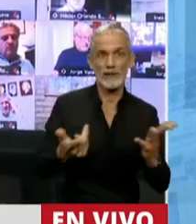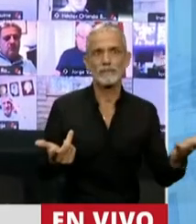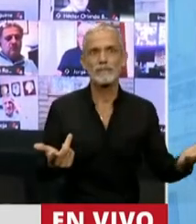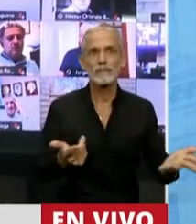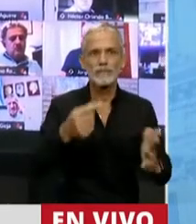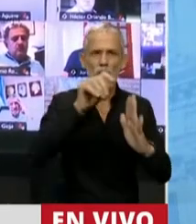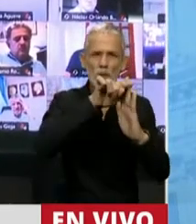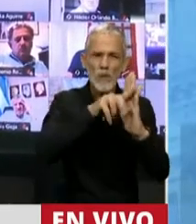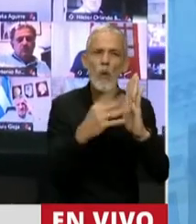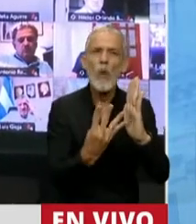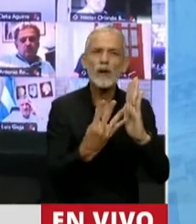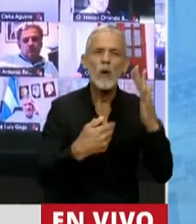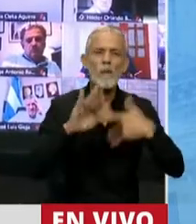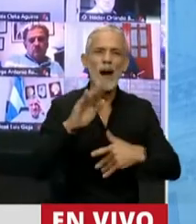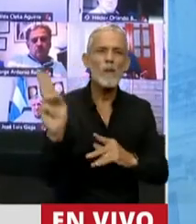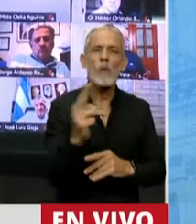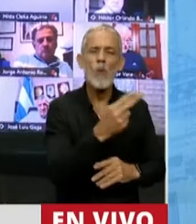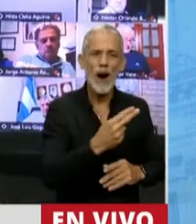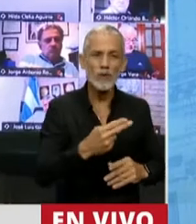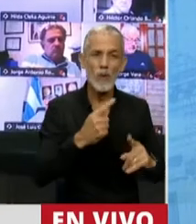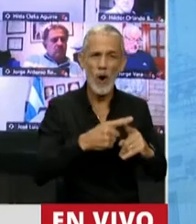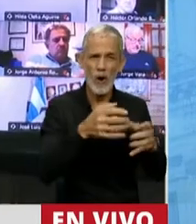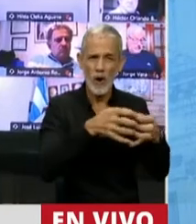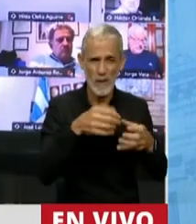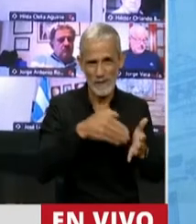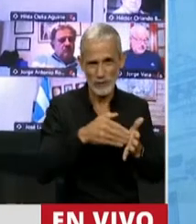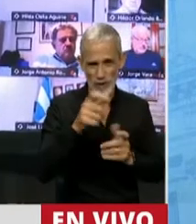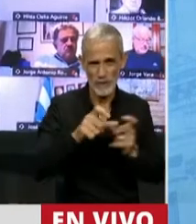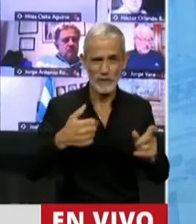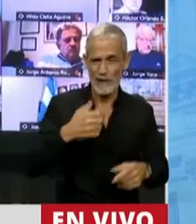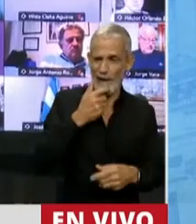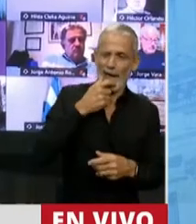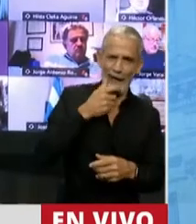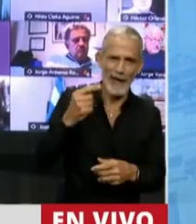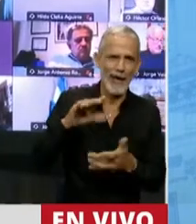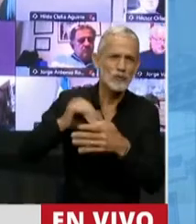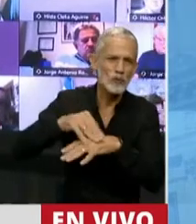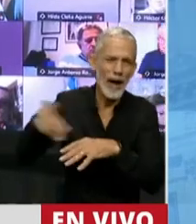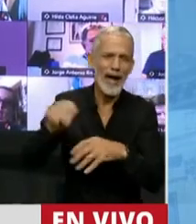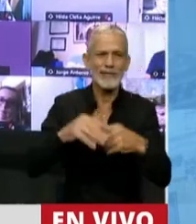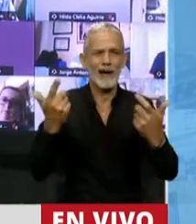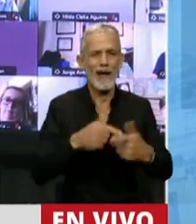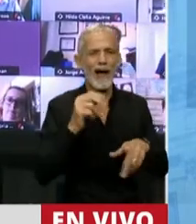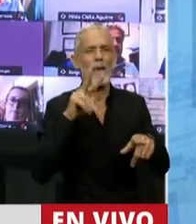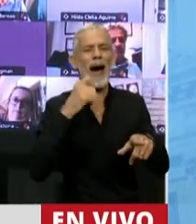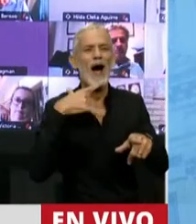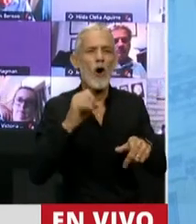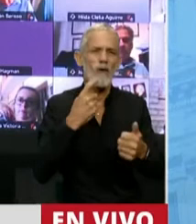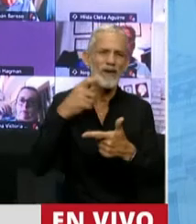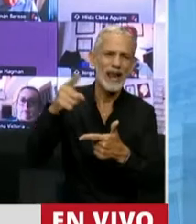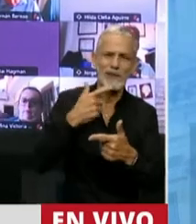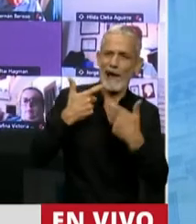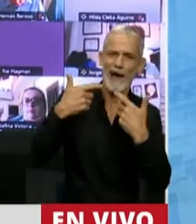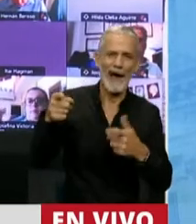millón del mundo nos reíamos de suecia nos reíamos del país vasco nos reíamos de finlandia